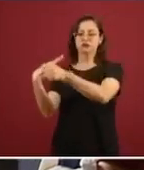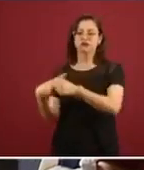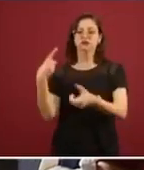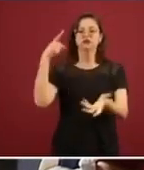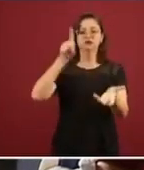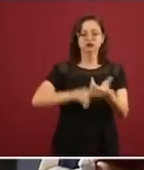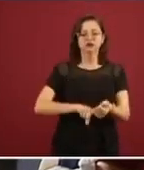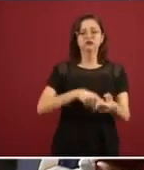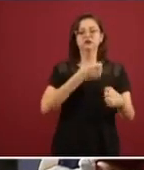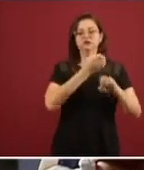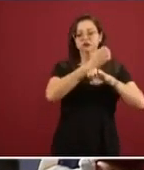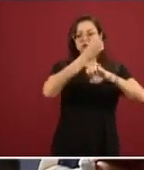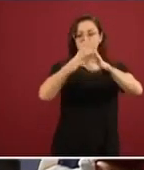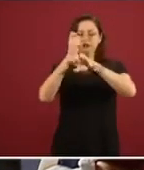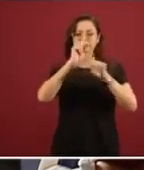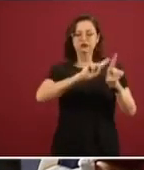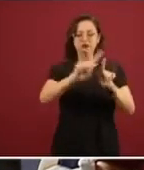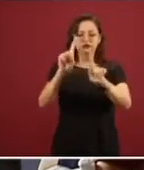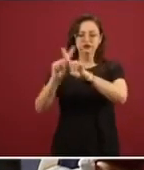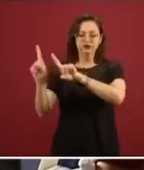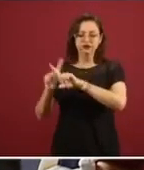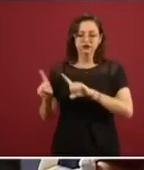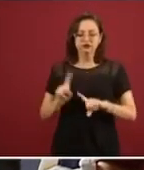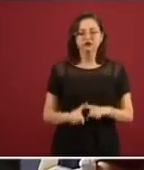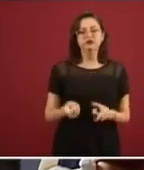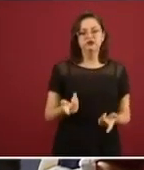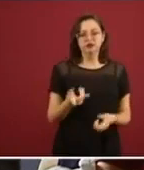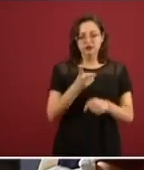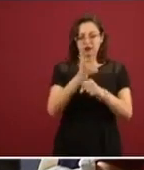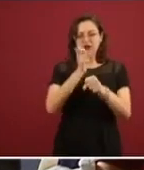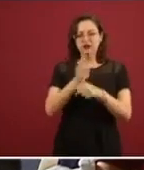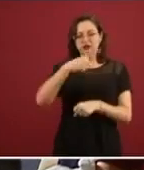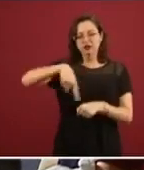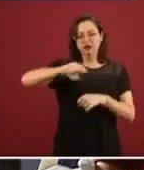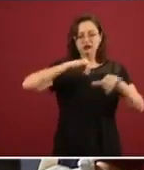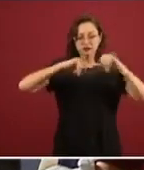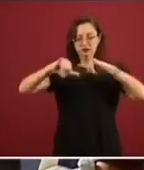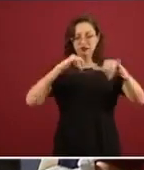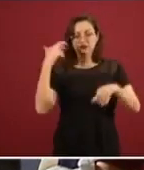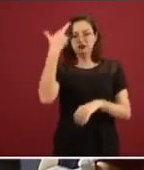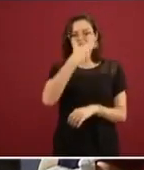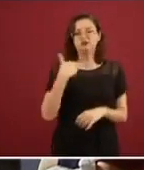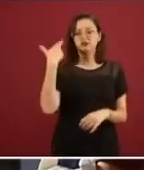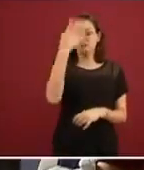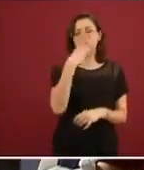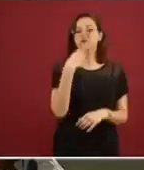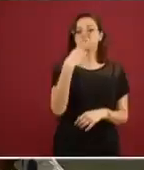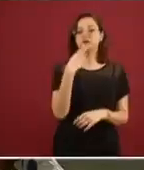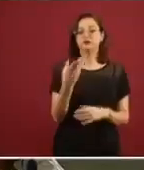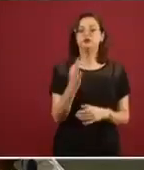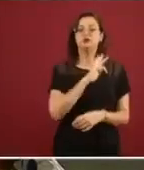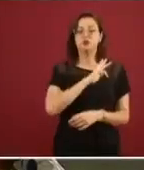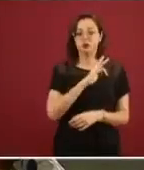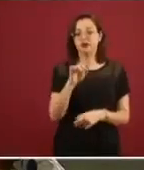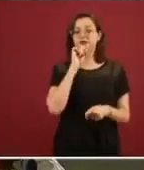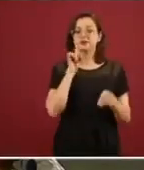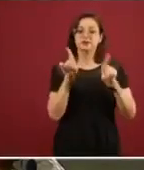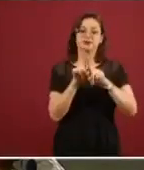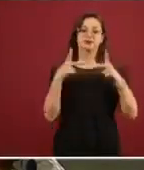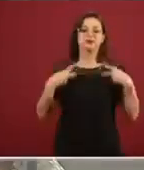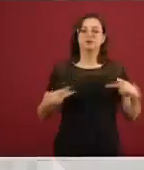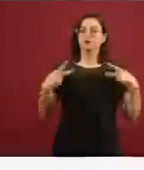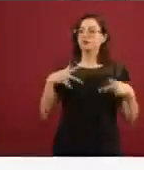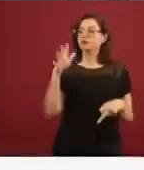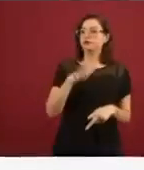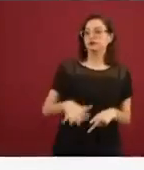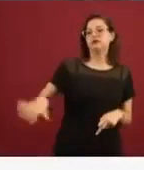de las entidades federativas. Los invitamos a consultar el mapa, va a ser de mucha utilidad para todos, incluida para la población, que